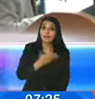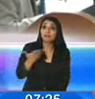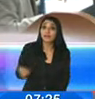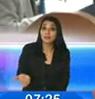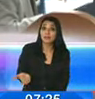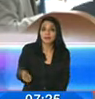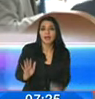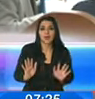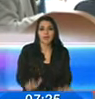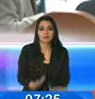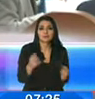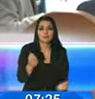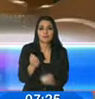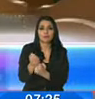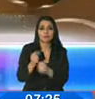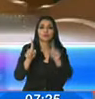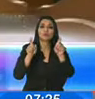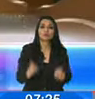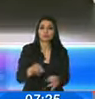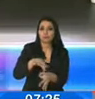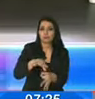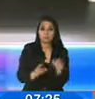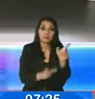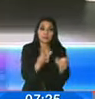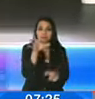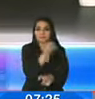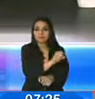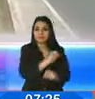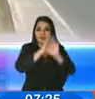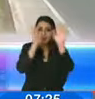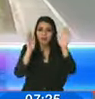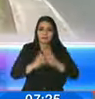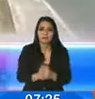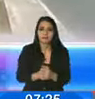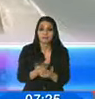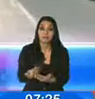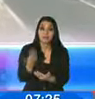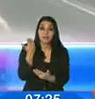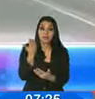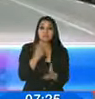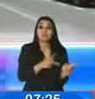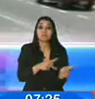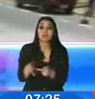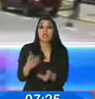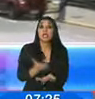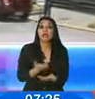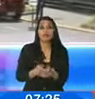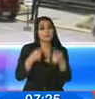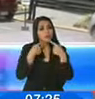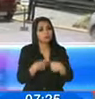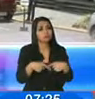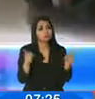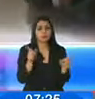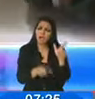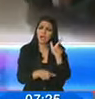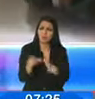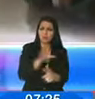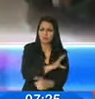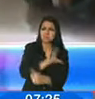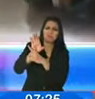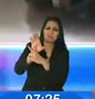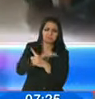precisamente a este apoyo que se ve a la consulta popular. Fíjense que hace poco se envió un paquete económico y pese a las críticas que han existido a ese